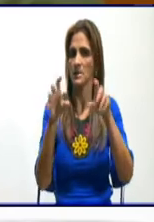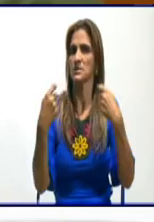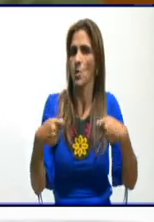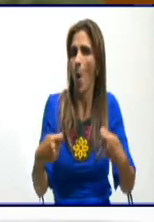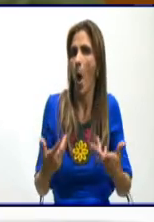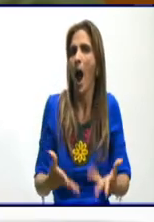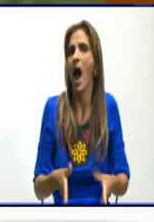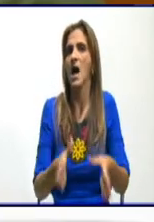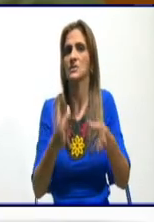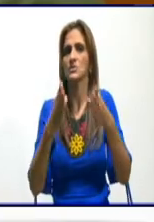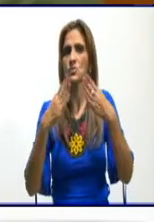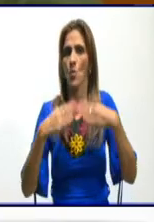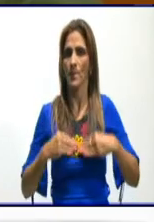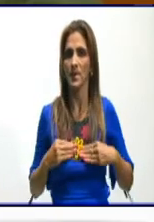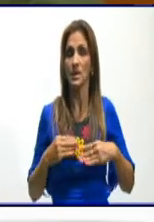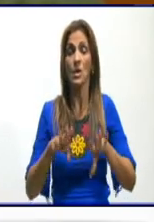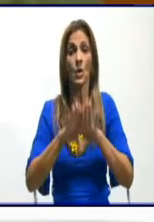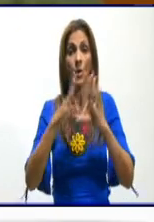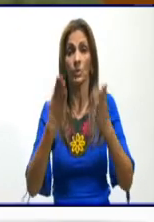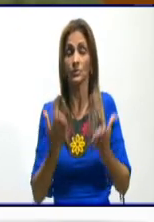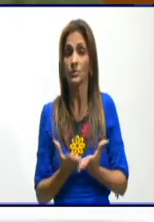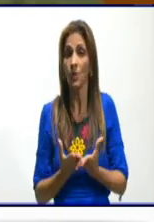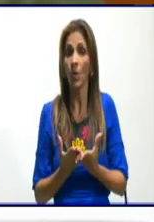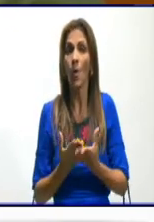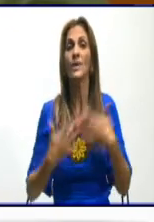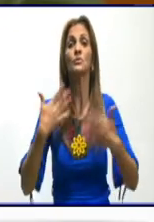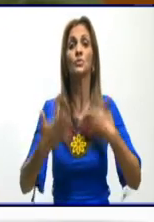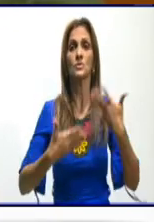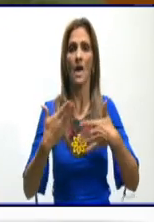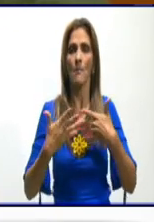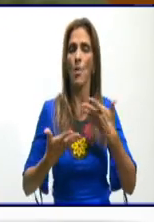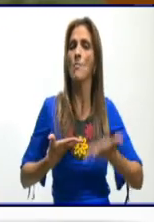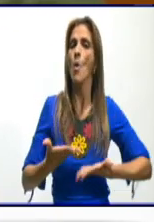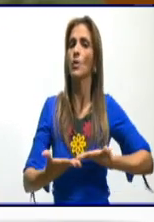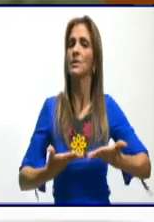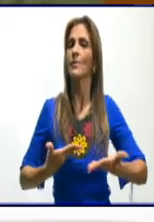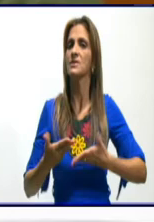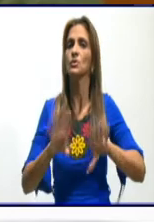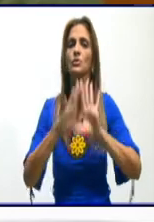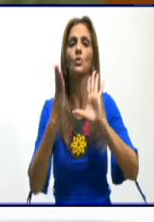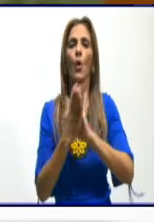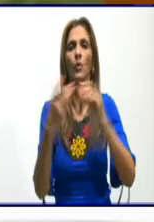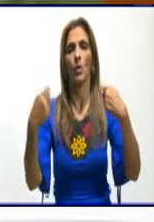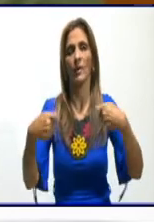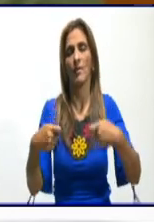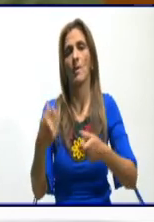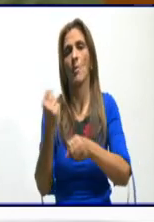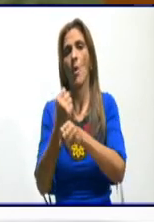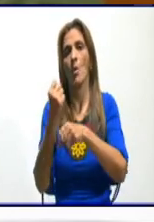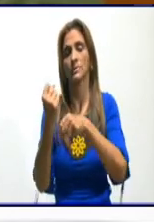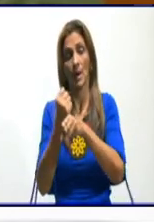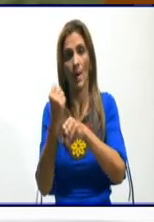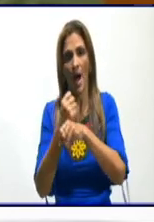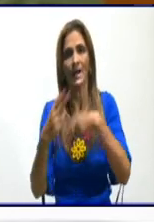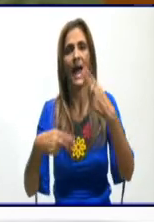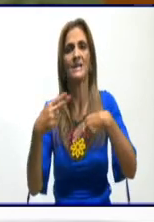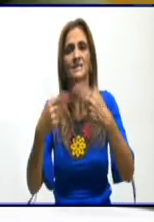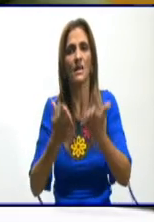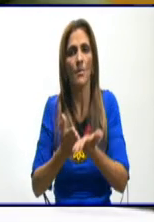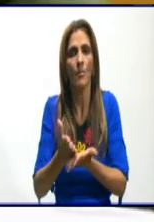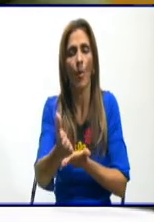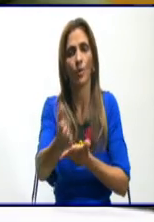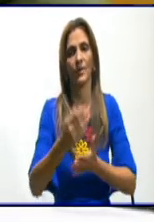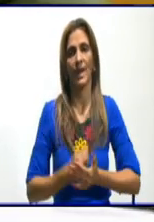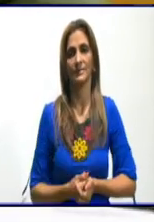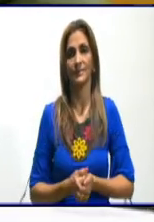y motivación lo que nos queda por delante es una victoria más una victoria que se traduce en alegría como expliqué